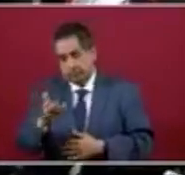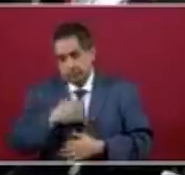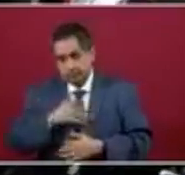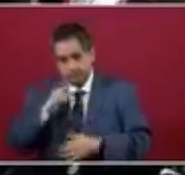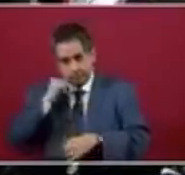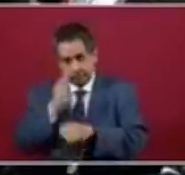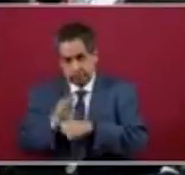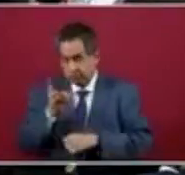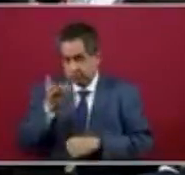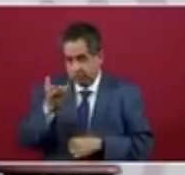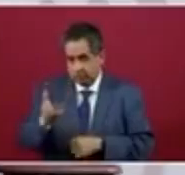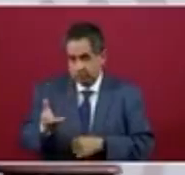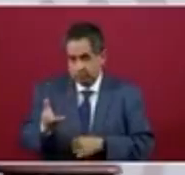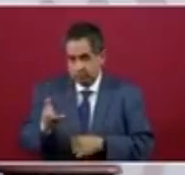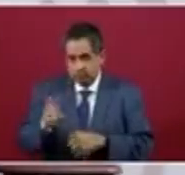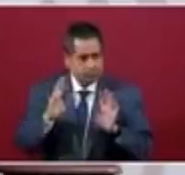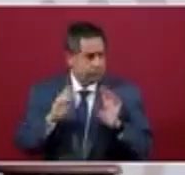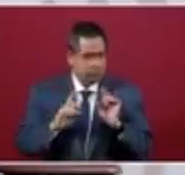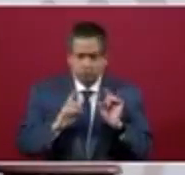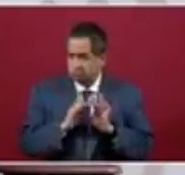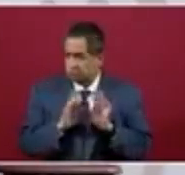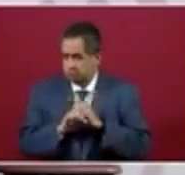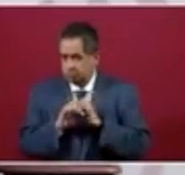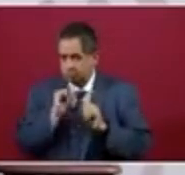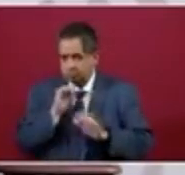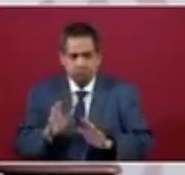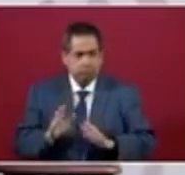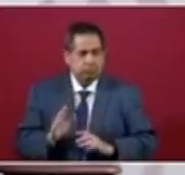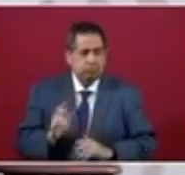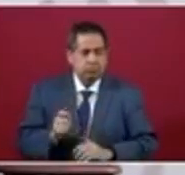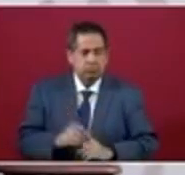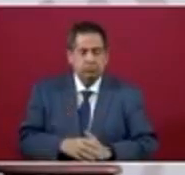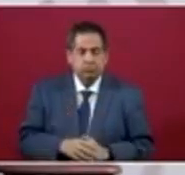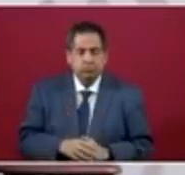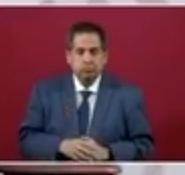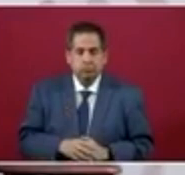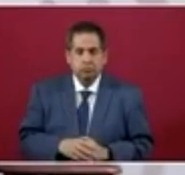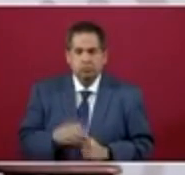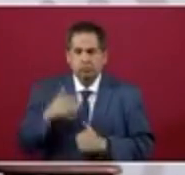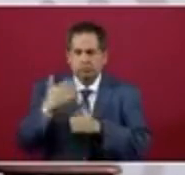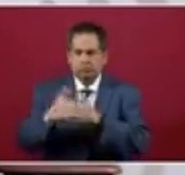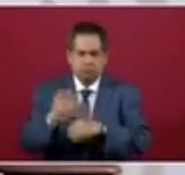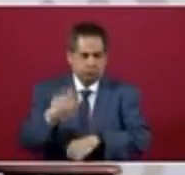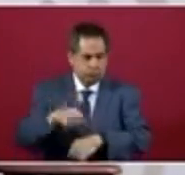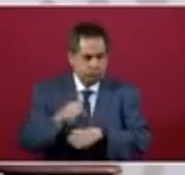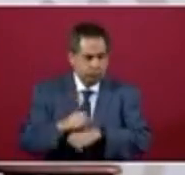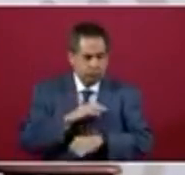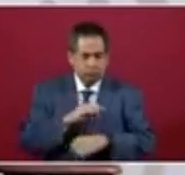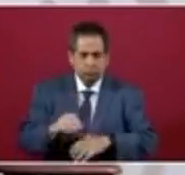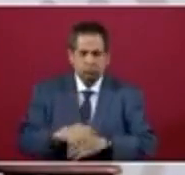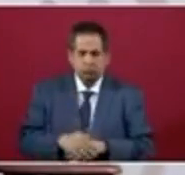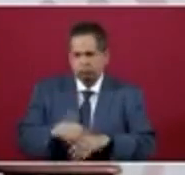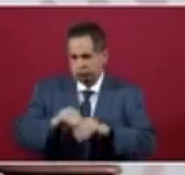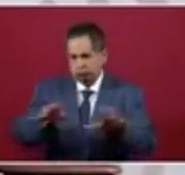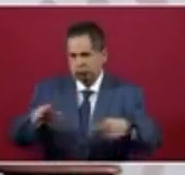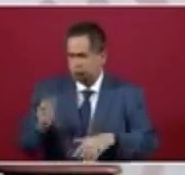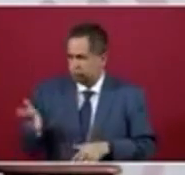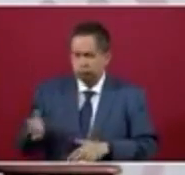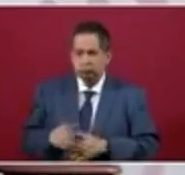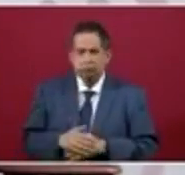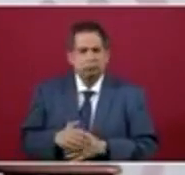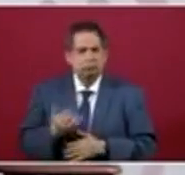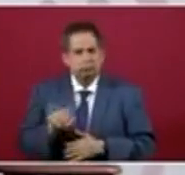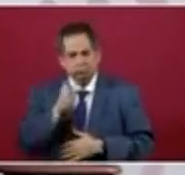voluntad, no creo que afecte a nadie, que ya la semana próxima lo des a conocer, y que